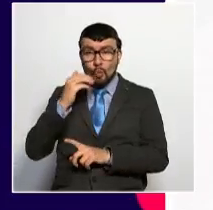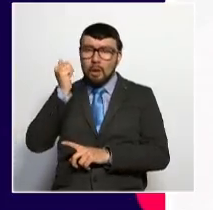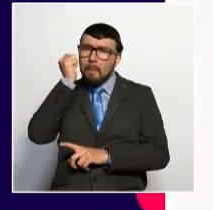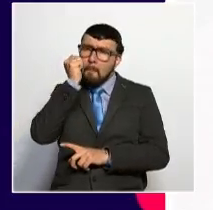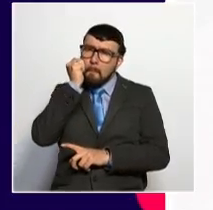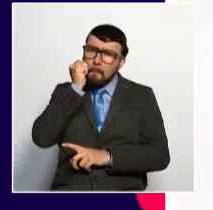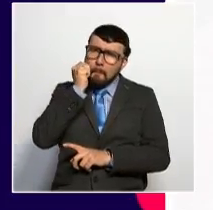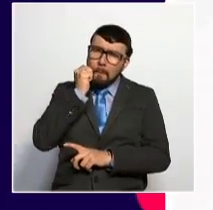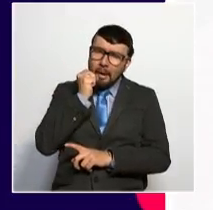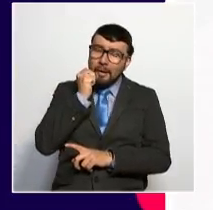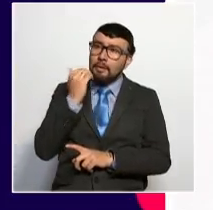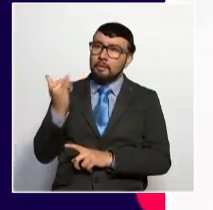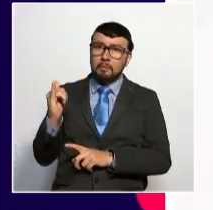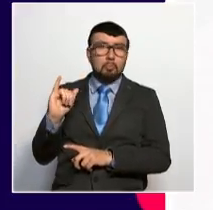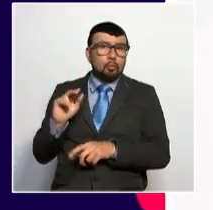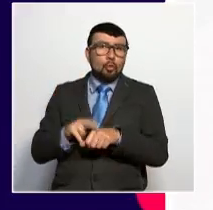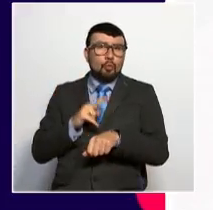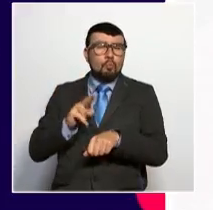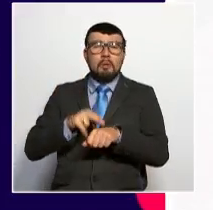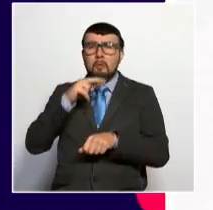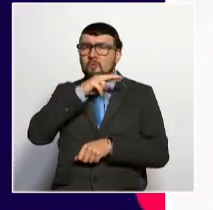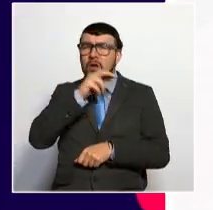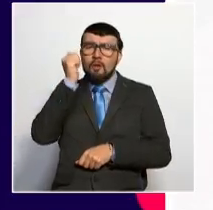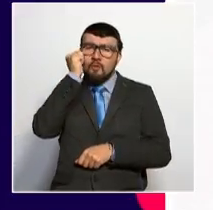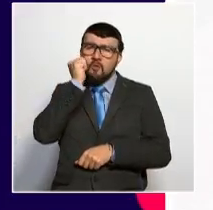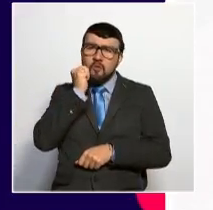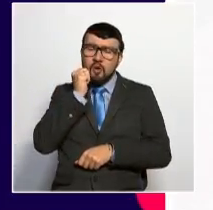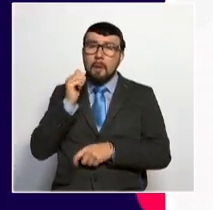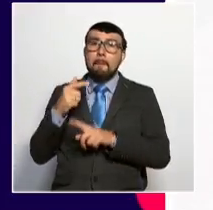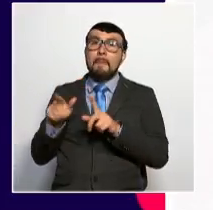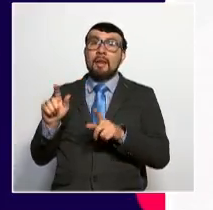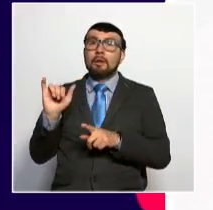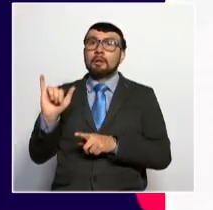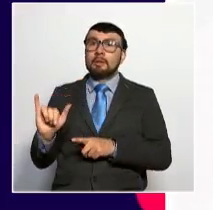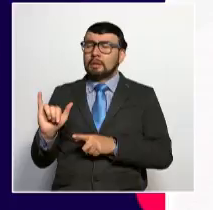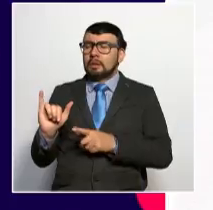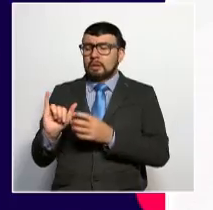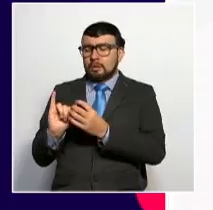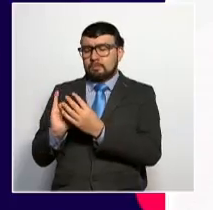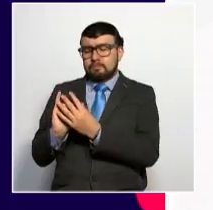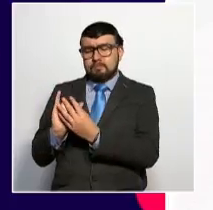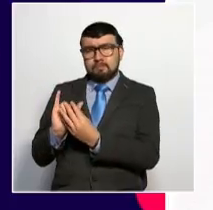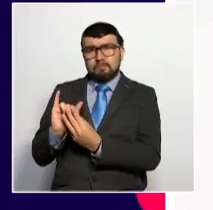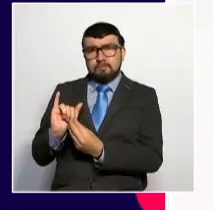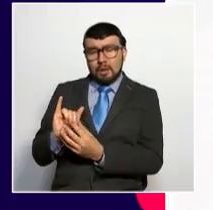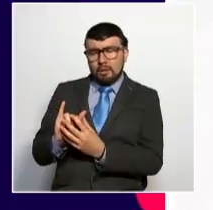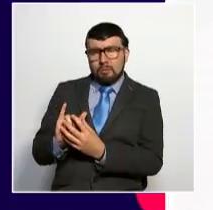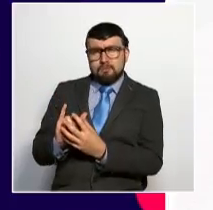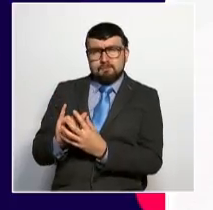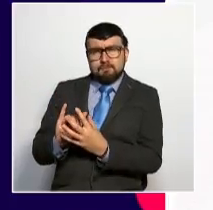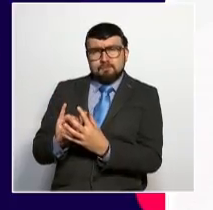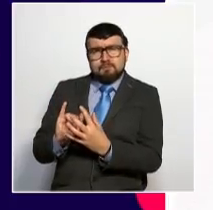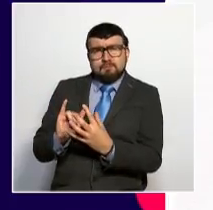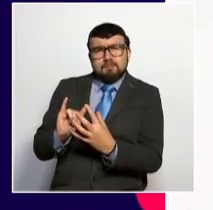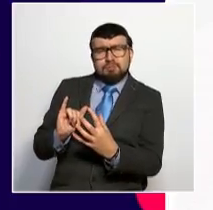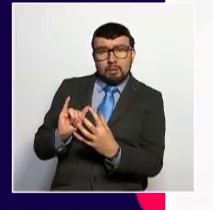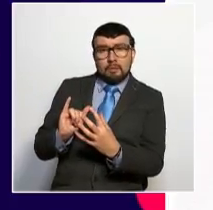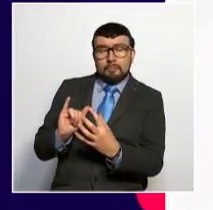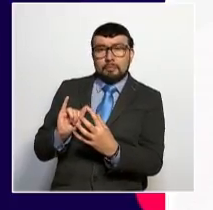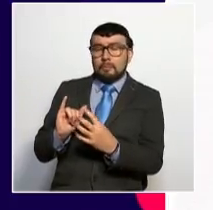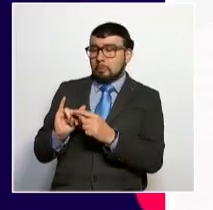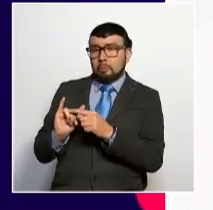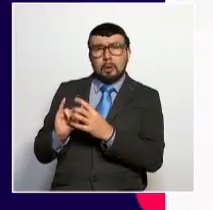pues básicamente el periodo, va a presentar una inflamación de su endometrio. Cada mes se inflama esta área de